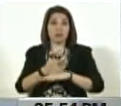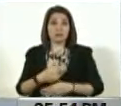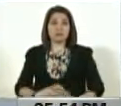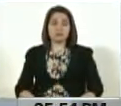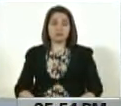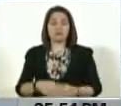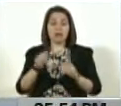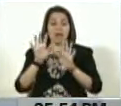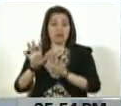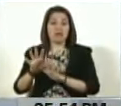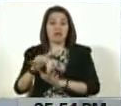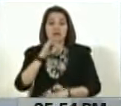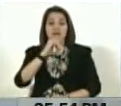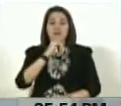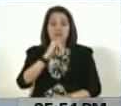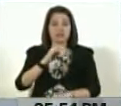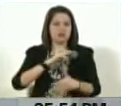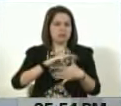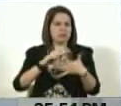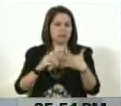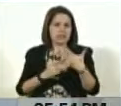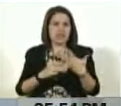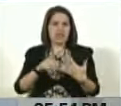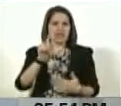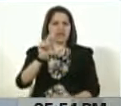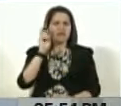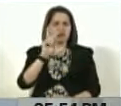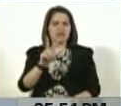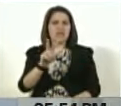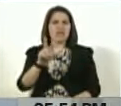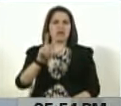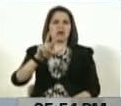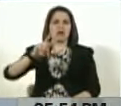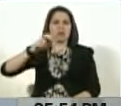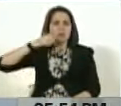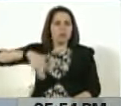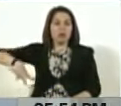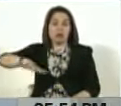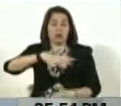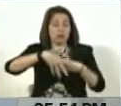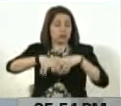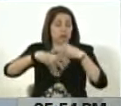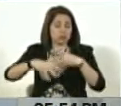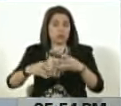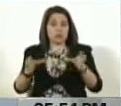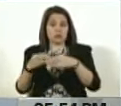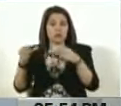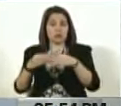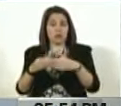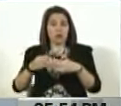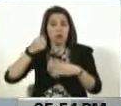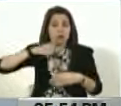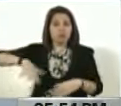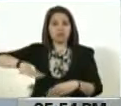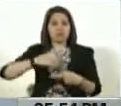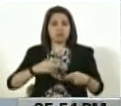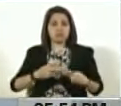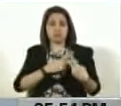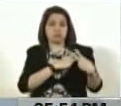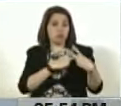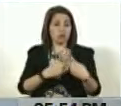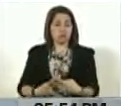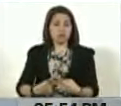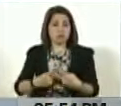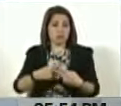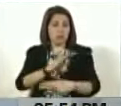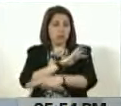Bueno, allí tenían parte de este material de TVS Pueblo, muchos militantes allí de voluntad popular. Como ya no tienen, lo que